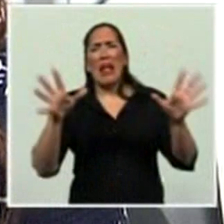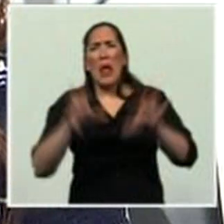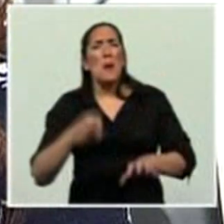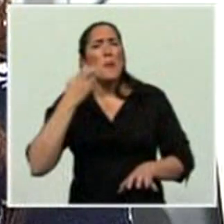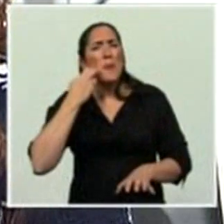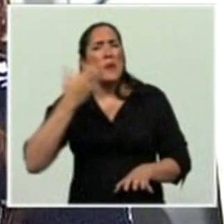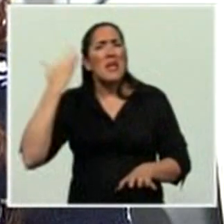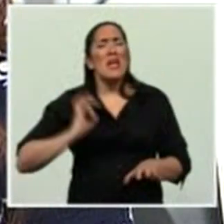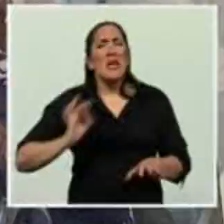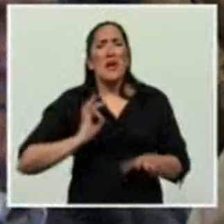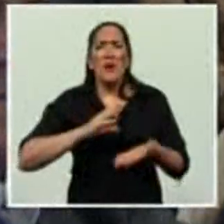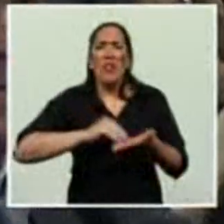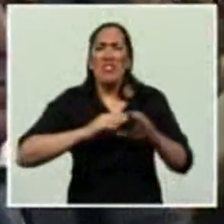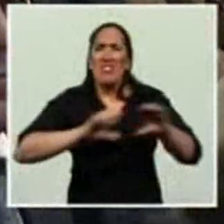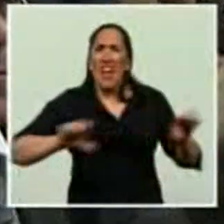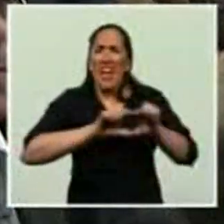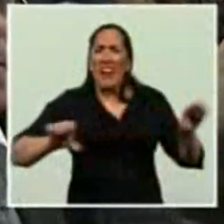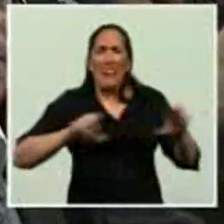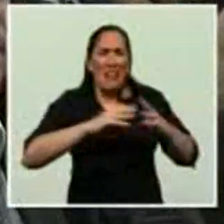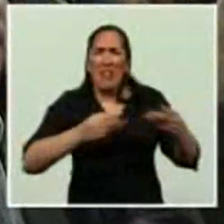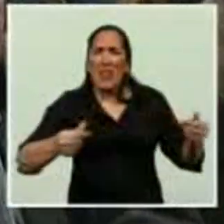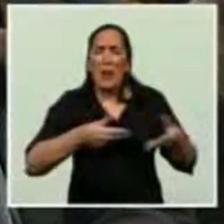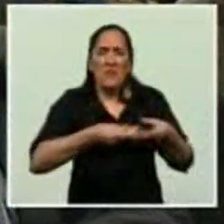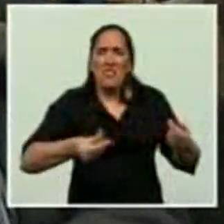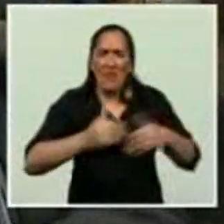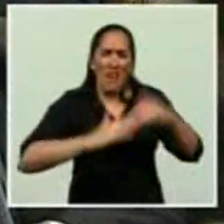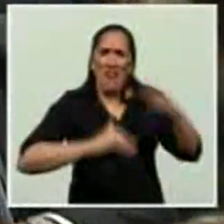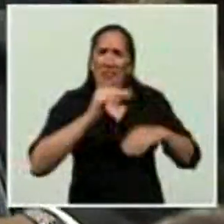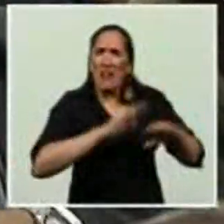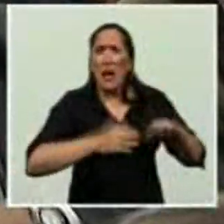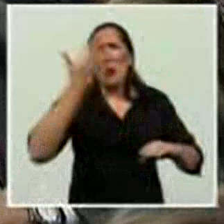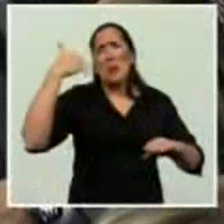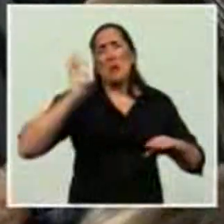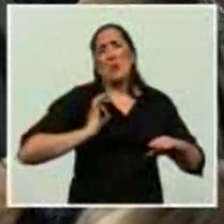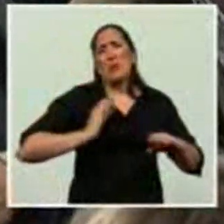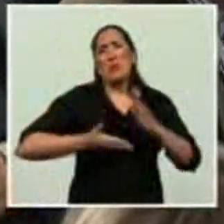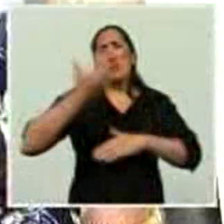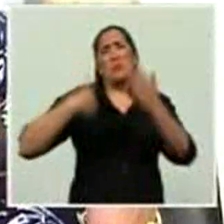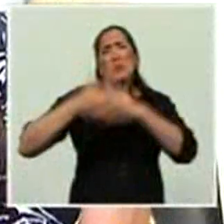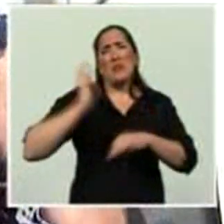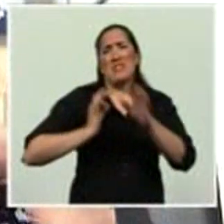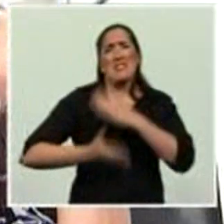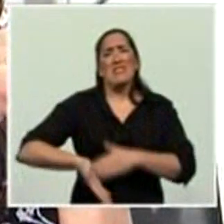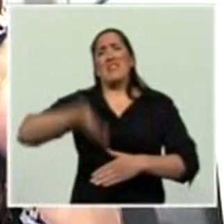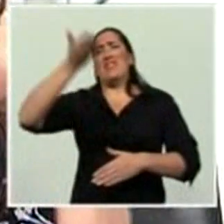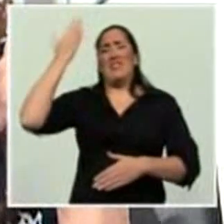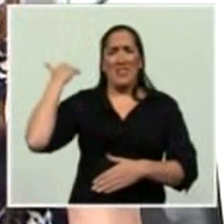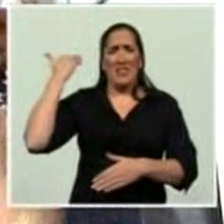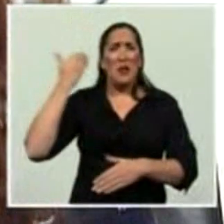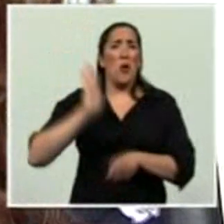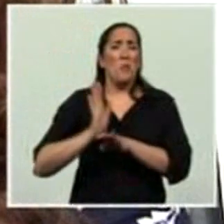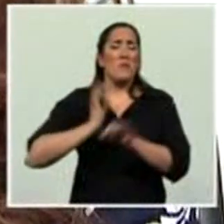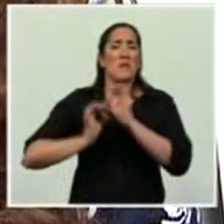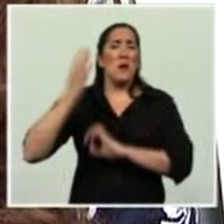de adobe ni siquiera de ladrillos de adobe de princip del siglo pasado del siglo